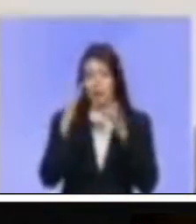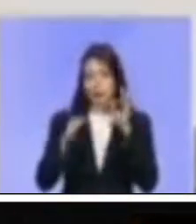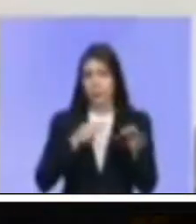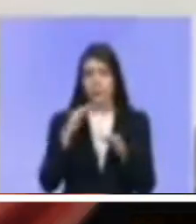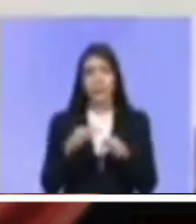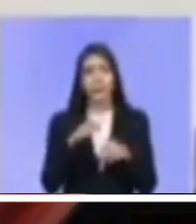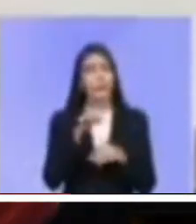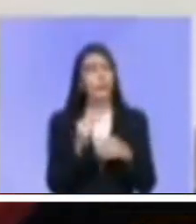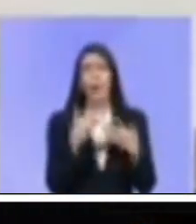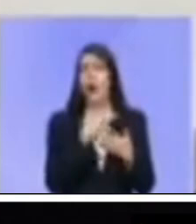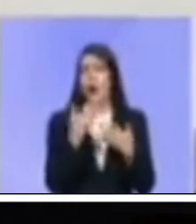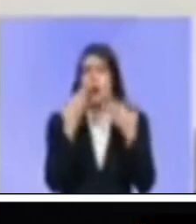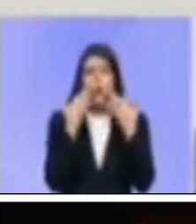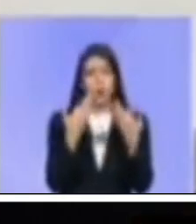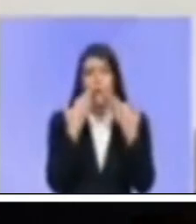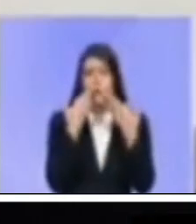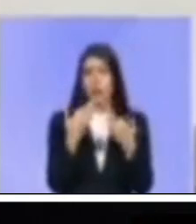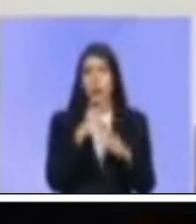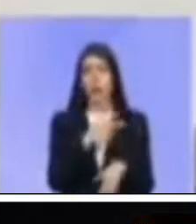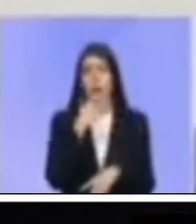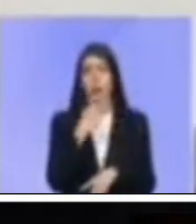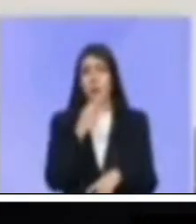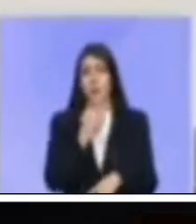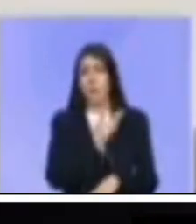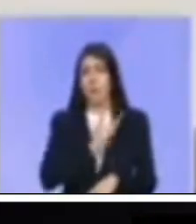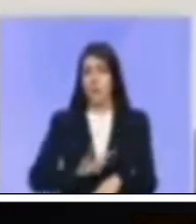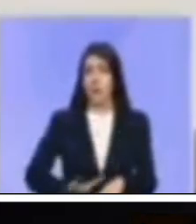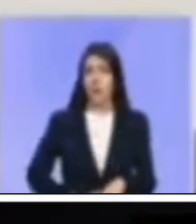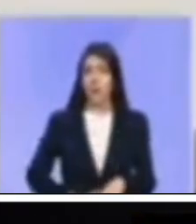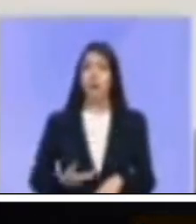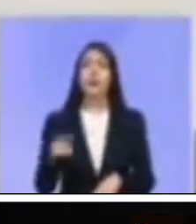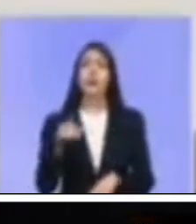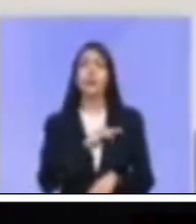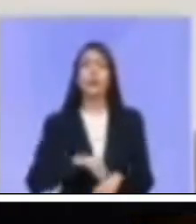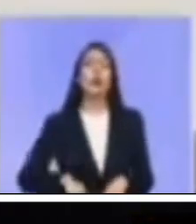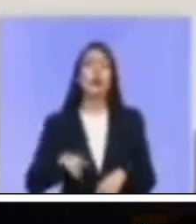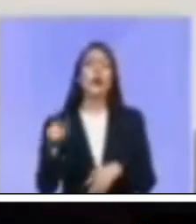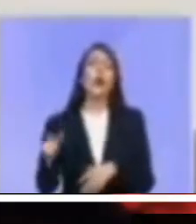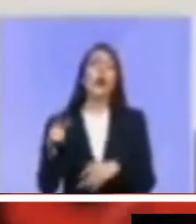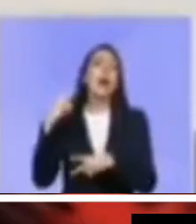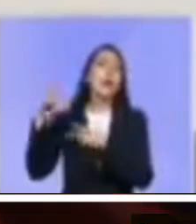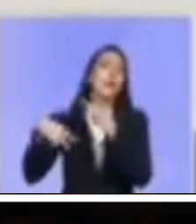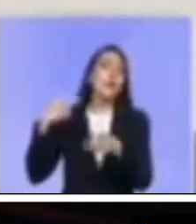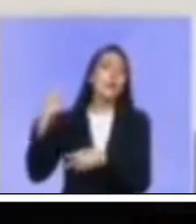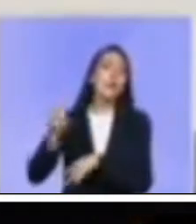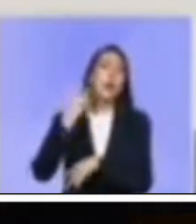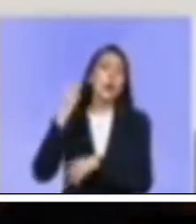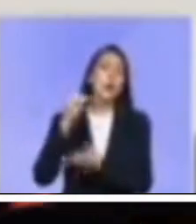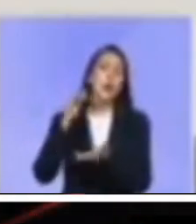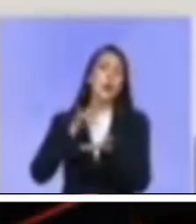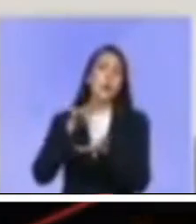demuestra que el presidente municipal participara en actos proselitistas en favor de la candidata